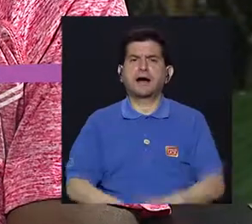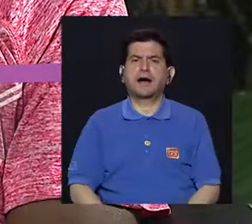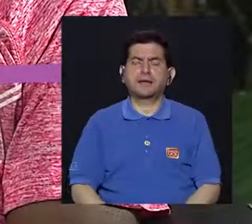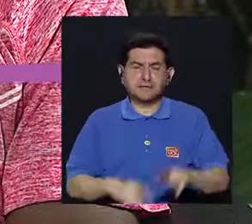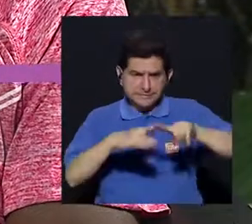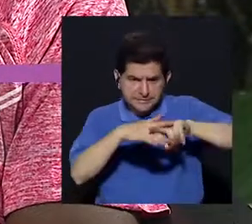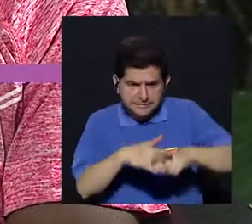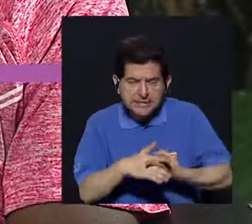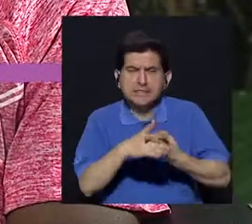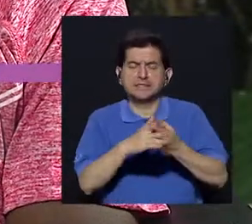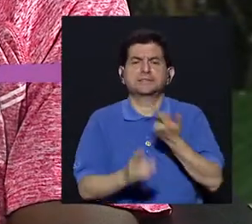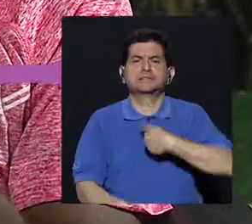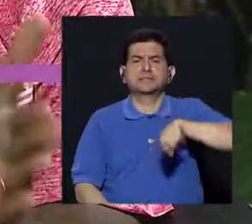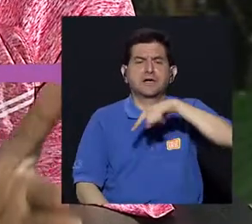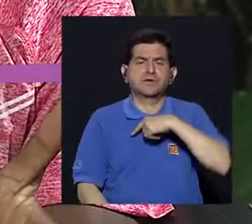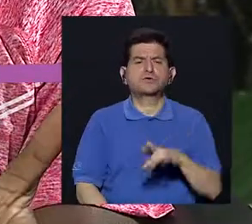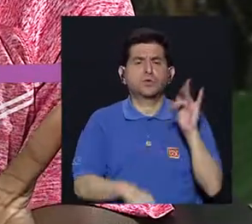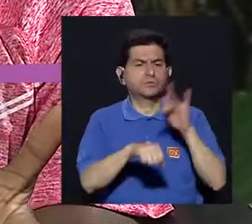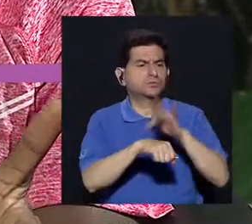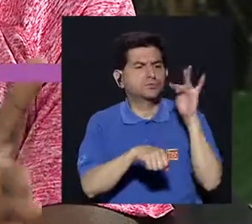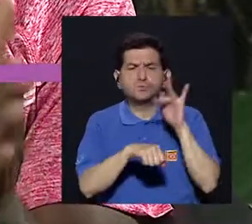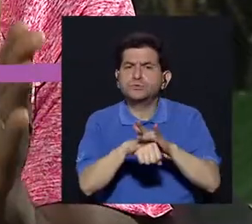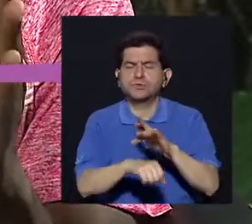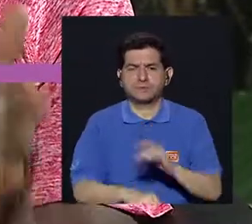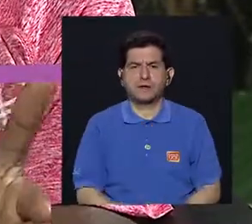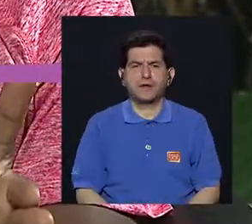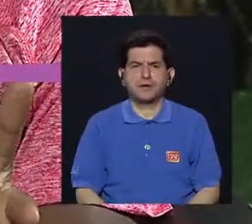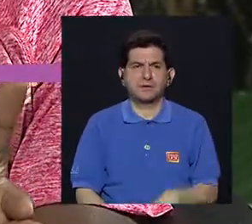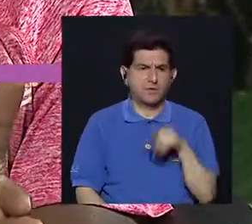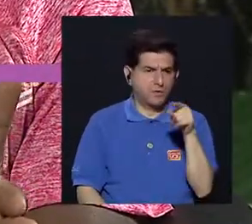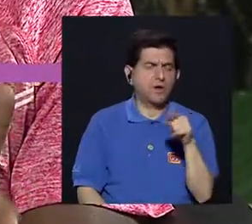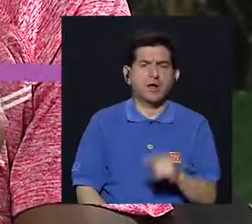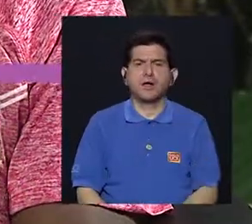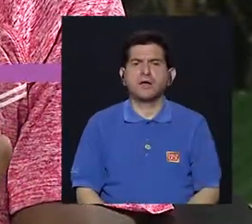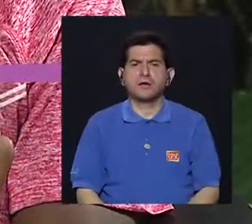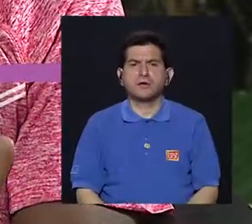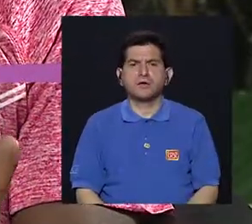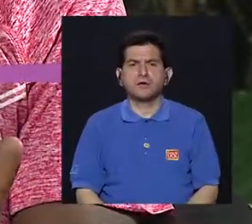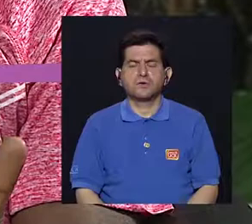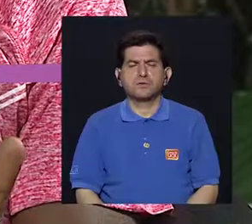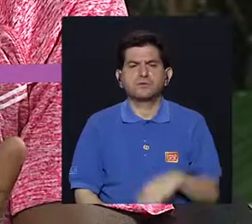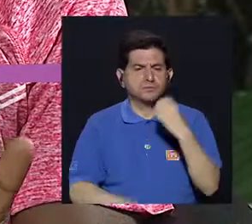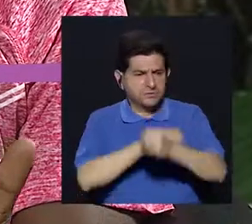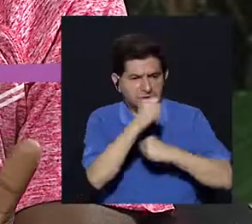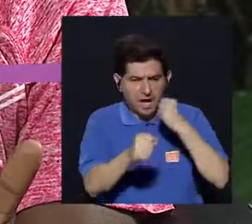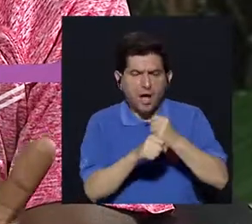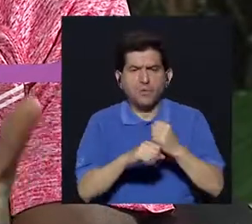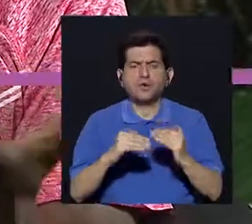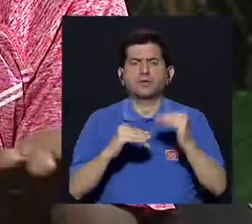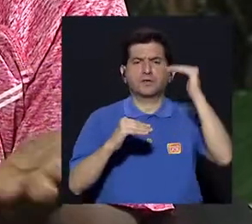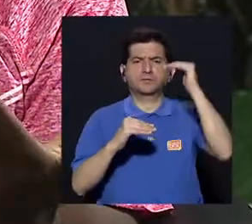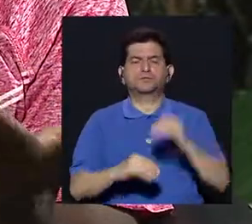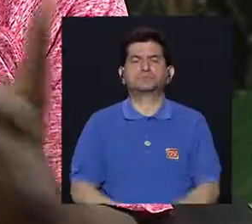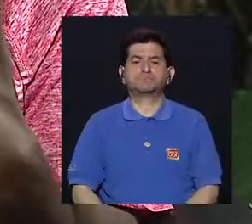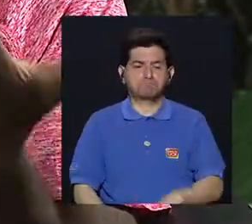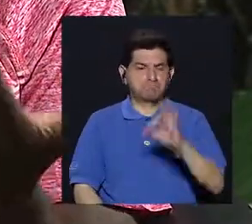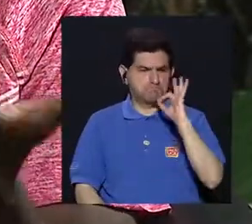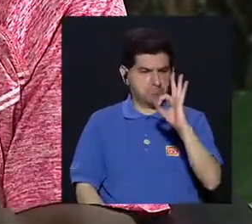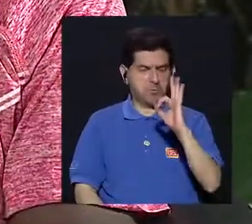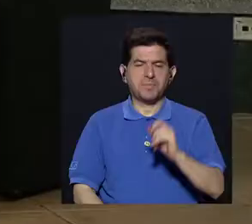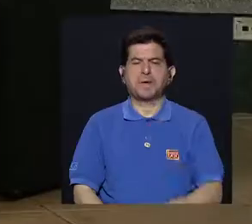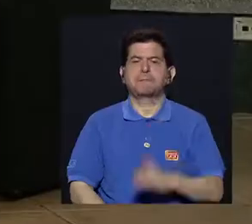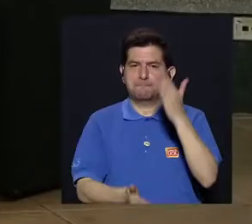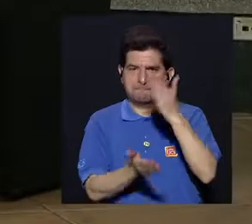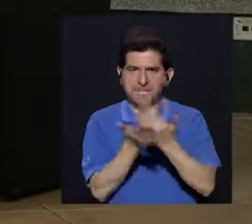muchas ventajas en empezar a temprana edad que a una temprana, una edad pues ya